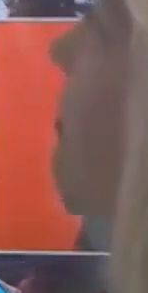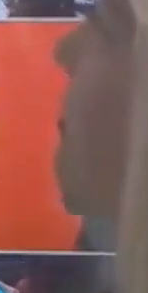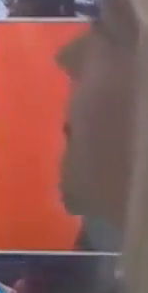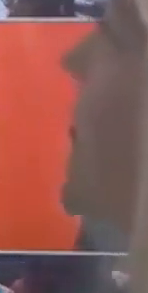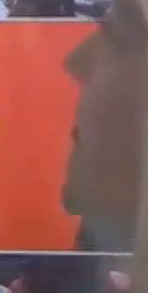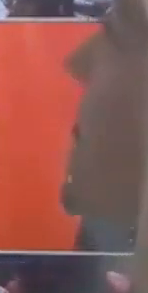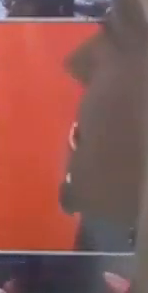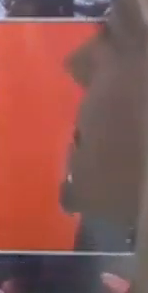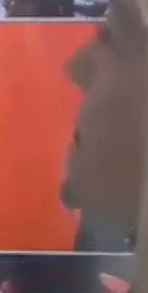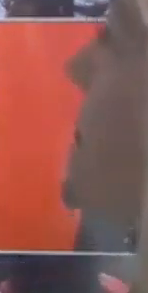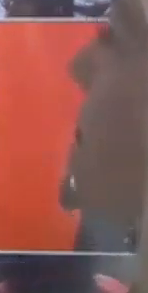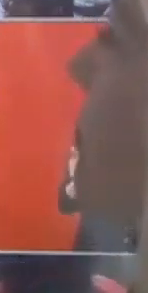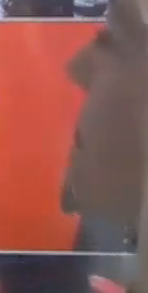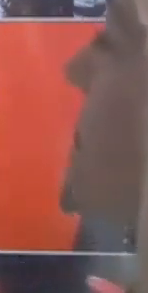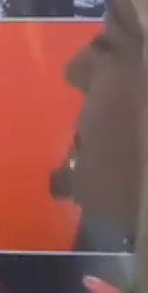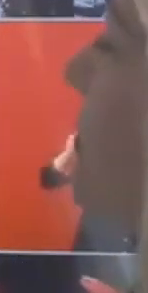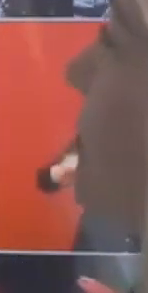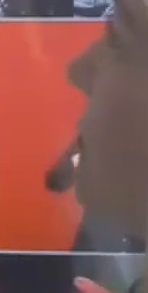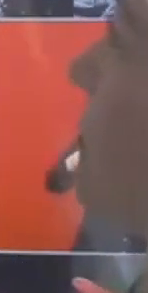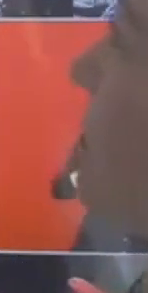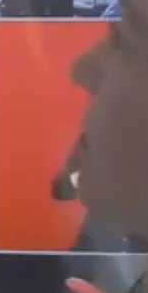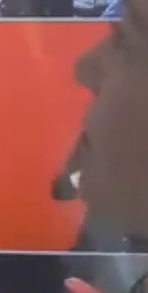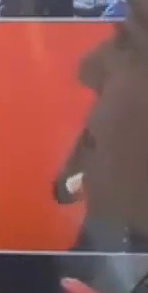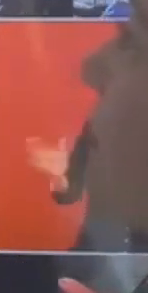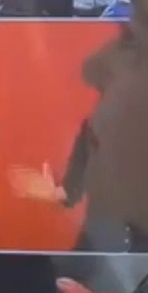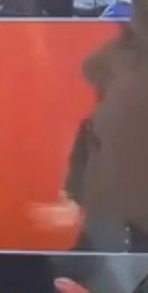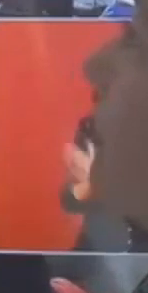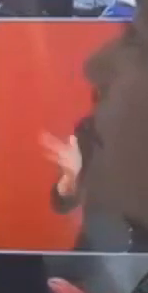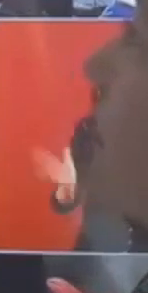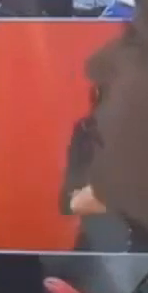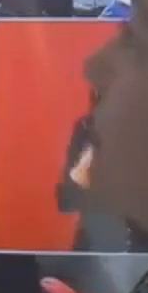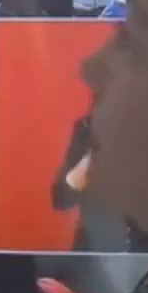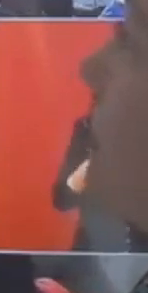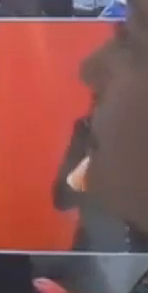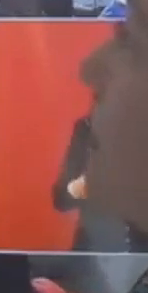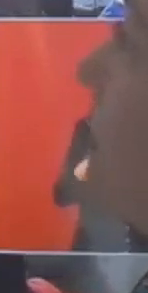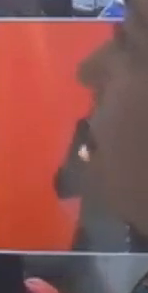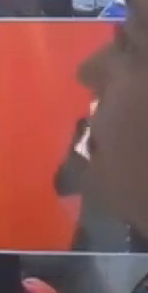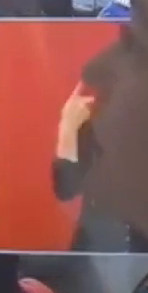delincuencia. Como sea,